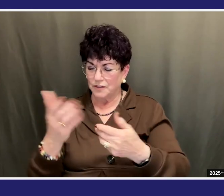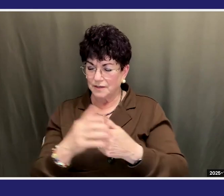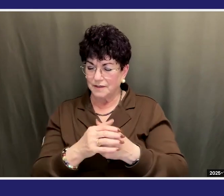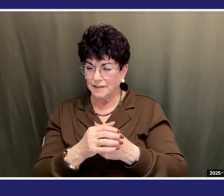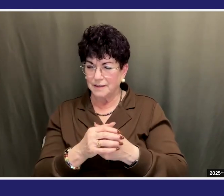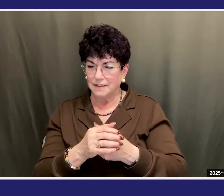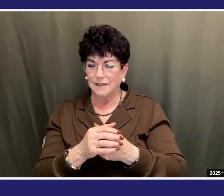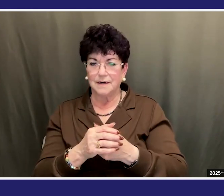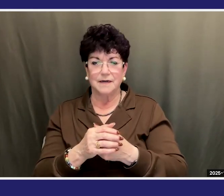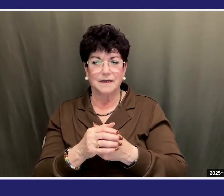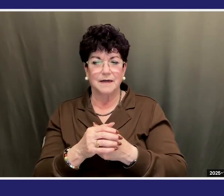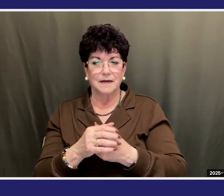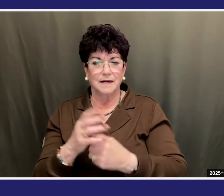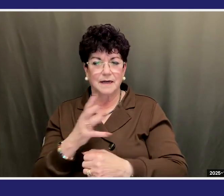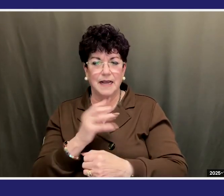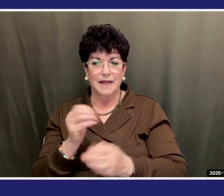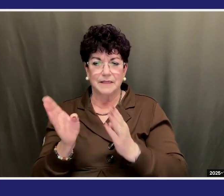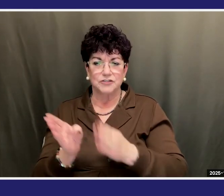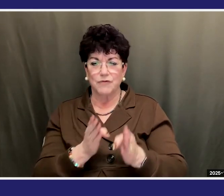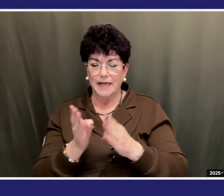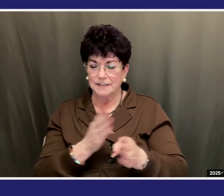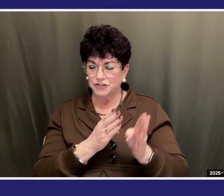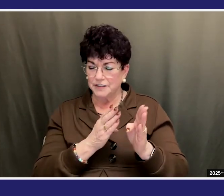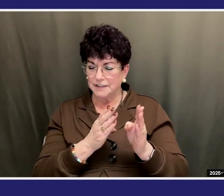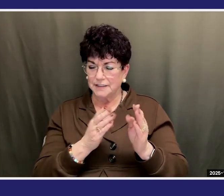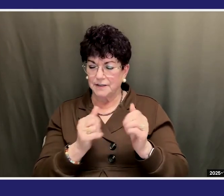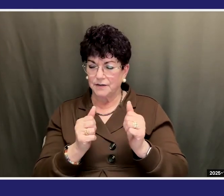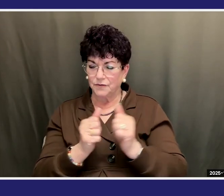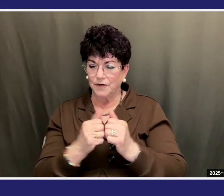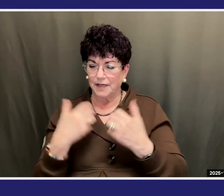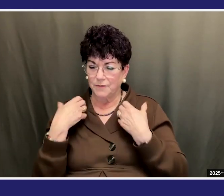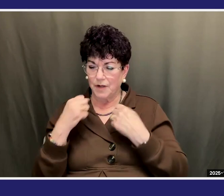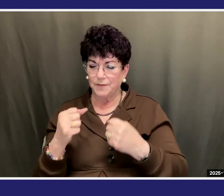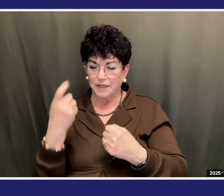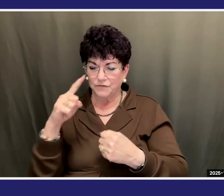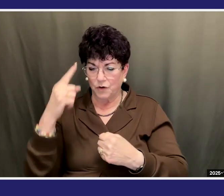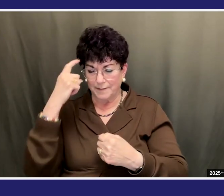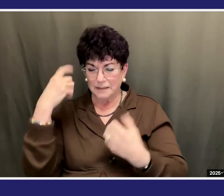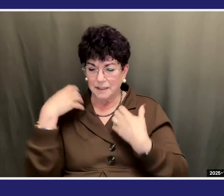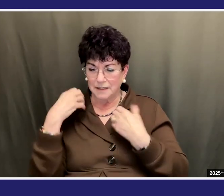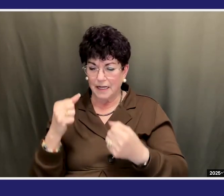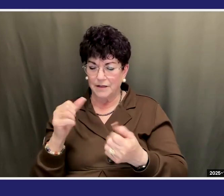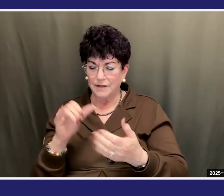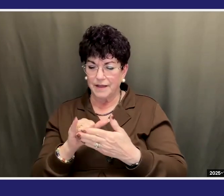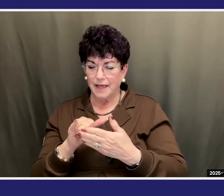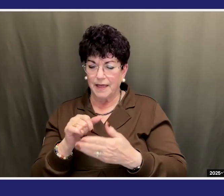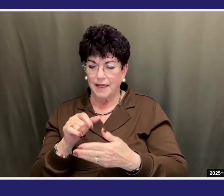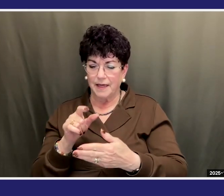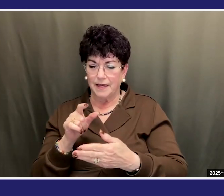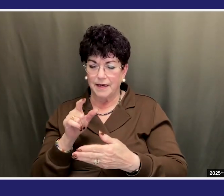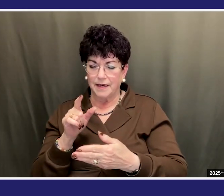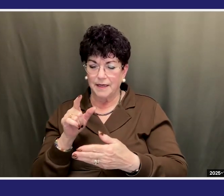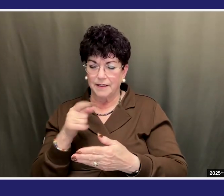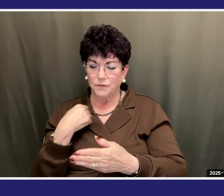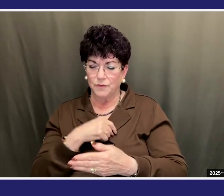al acceso de salud mental que nuestras comunidades afrontan en su diario vivir. Nuestra organización proporciona servicios